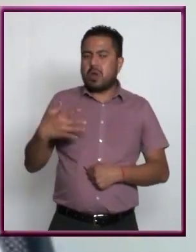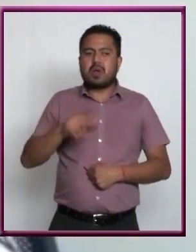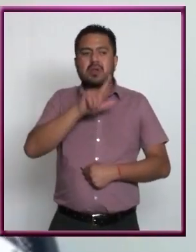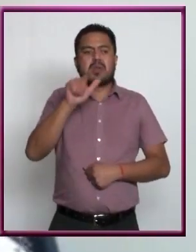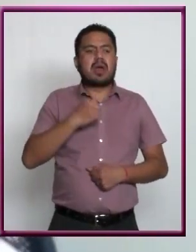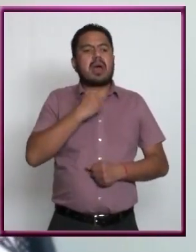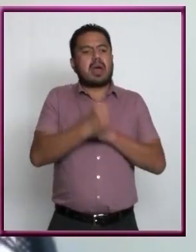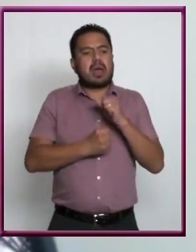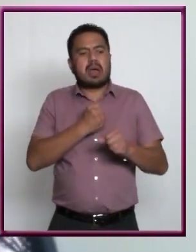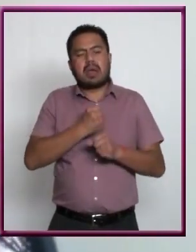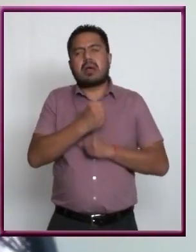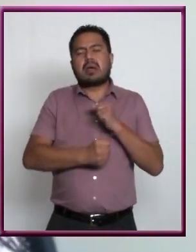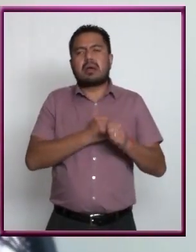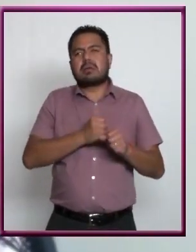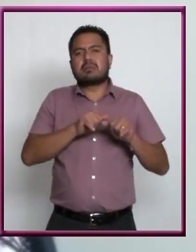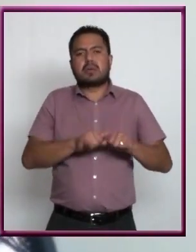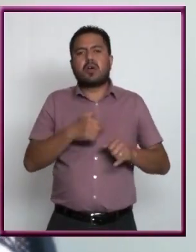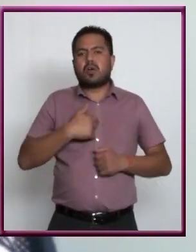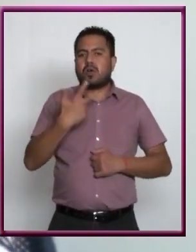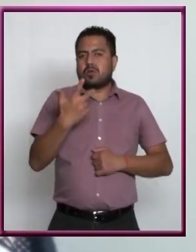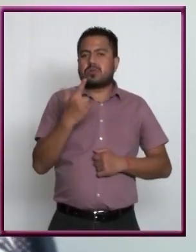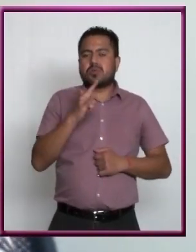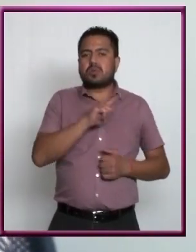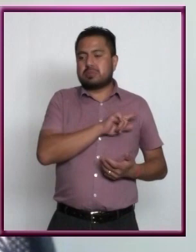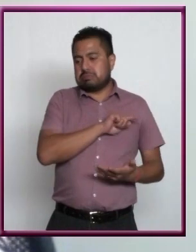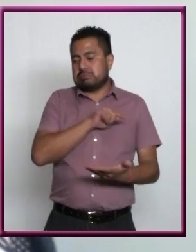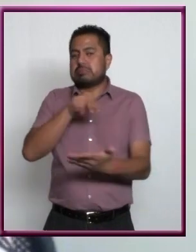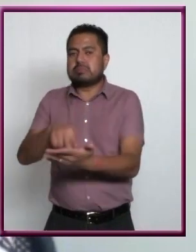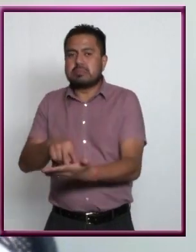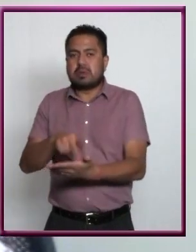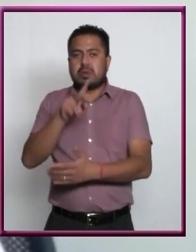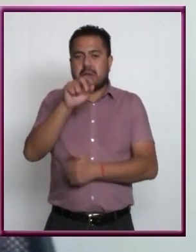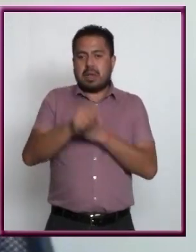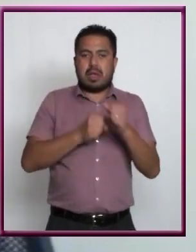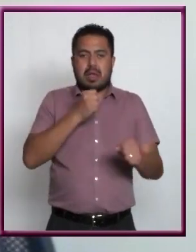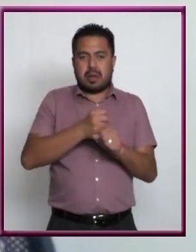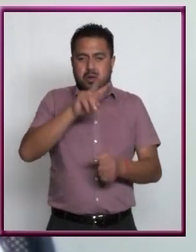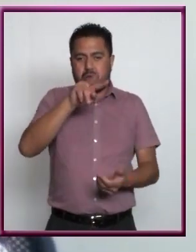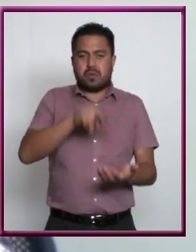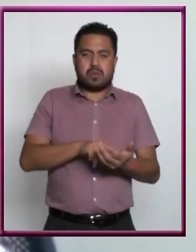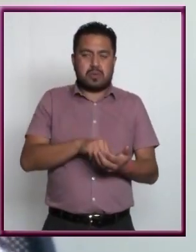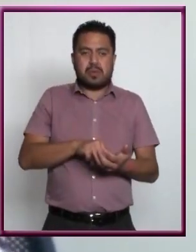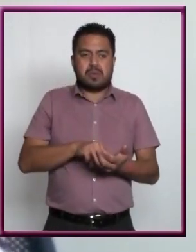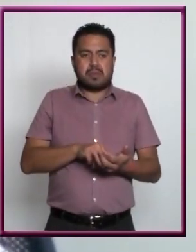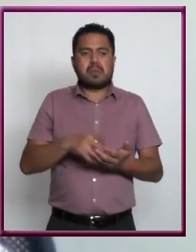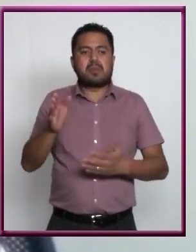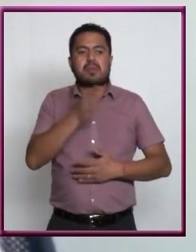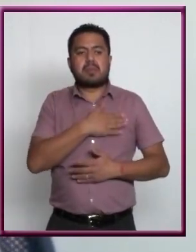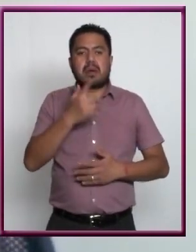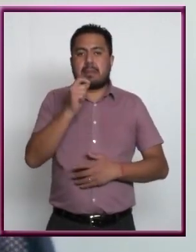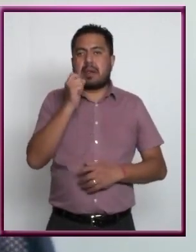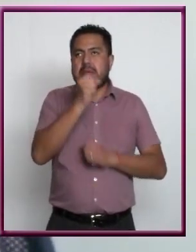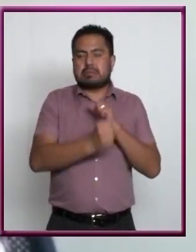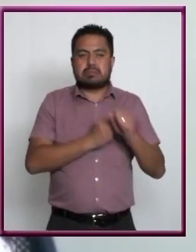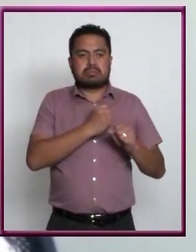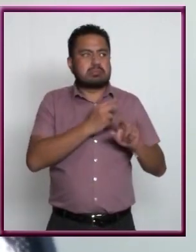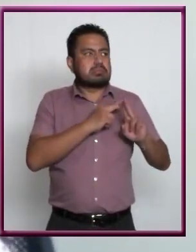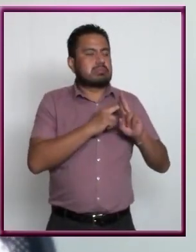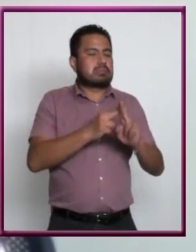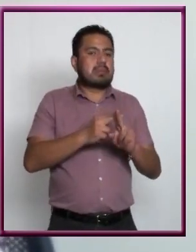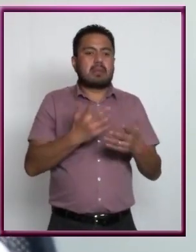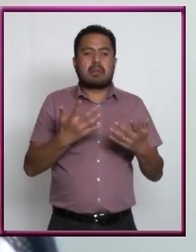llevar aquí varios años. Yo llegué un 8 de julio del año 2000 y bueno, pues ya han pasado 20 años,